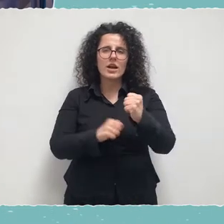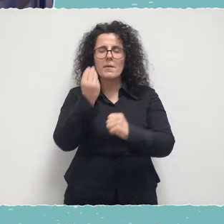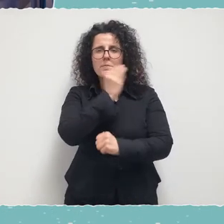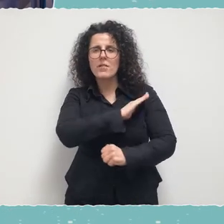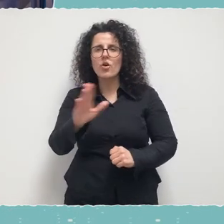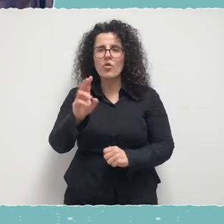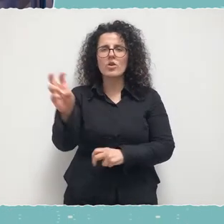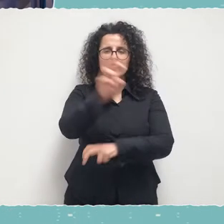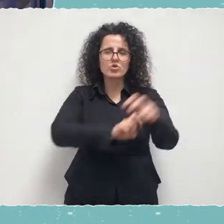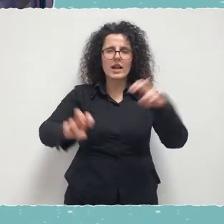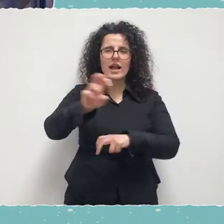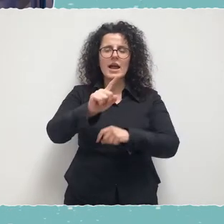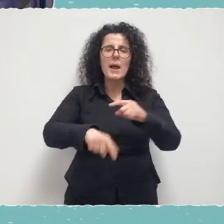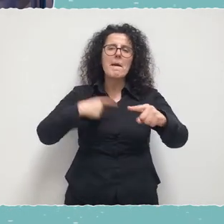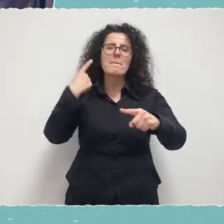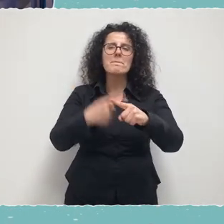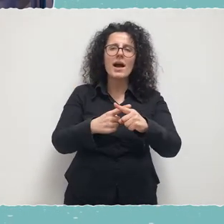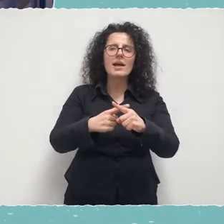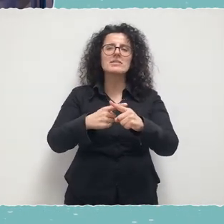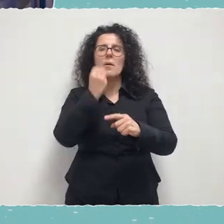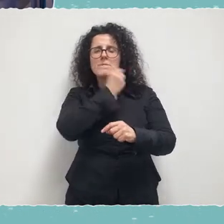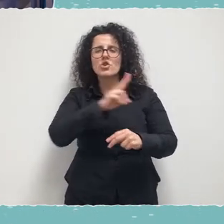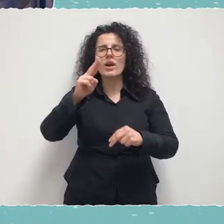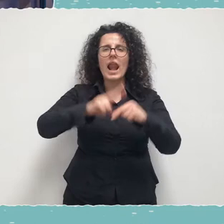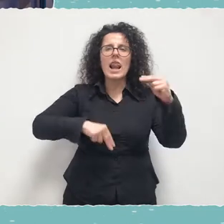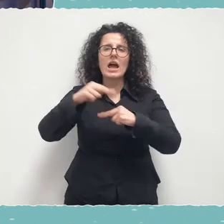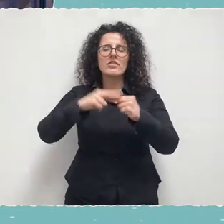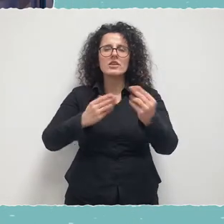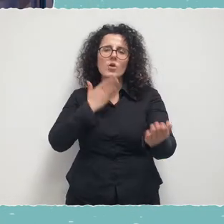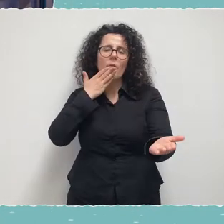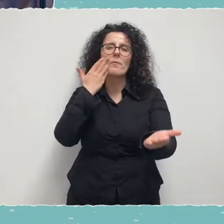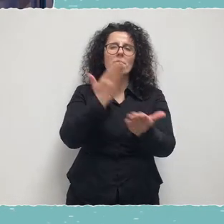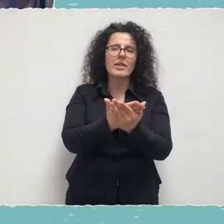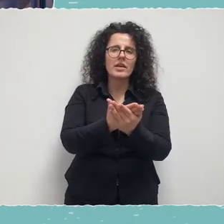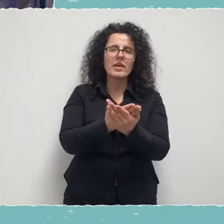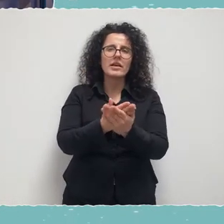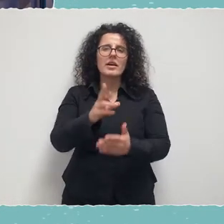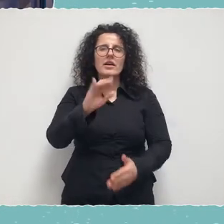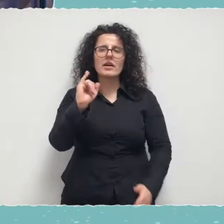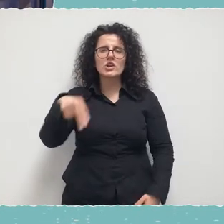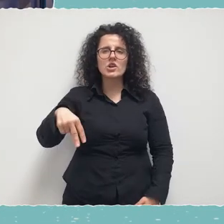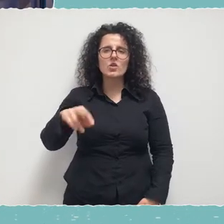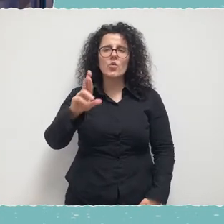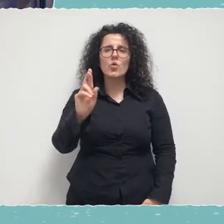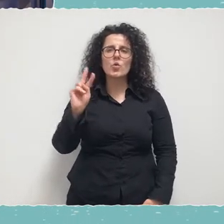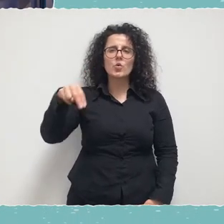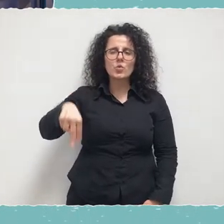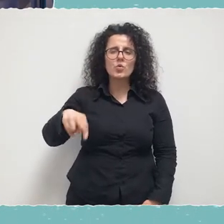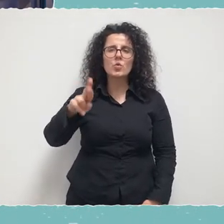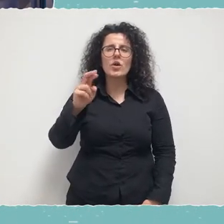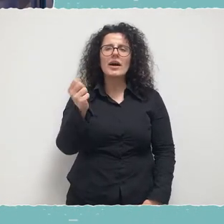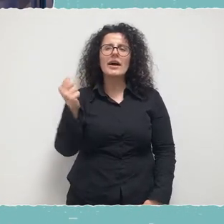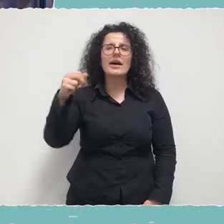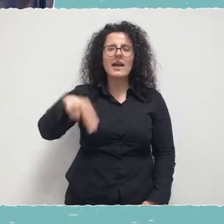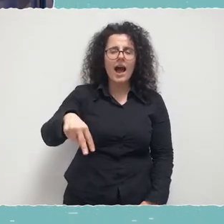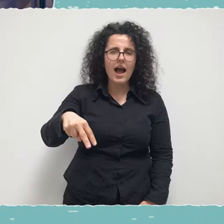moitísimo. Foi buscando as mellores pedras, pediu prestados os mellores ladrillos e